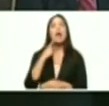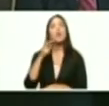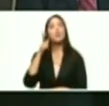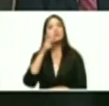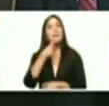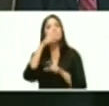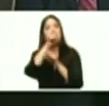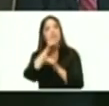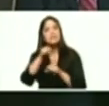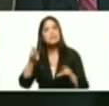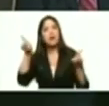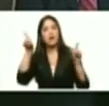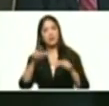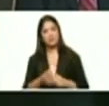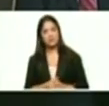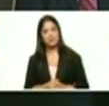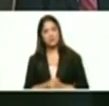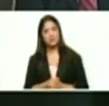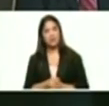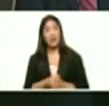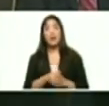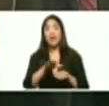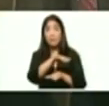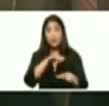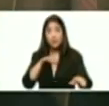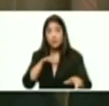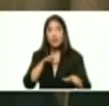que han escuchado millones, y han atendido millones,